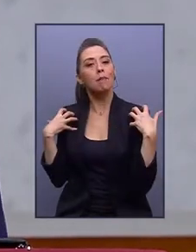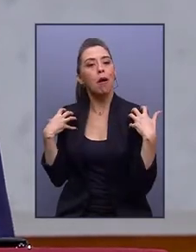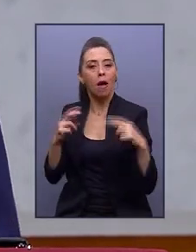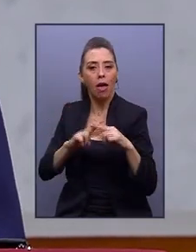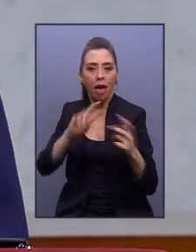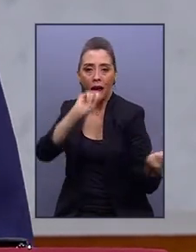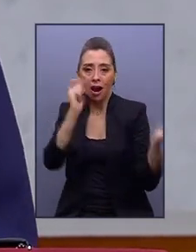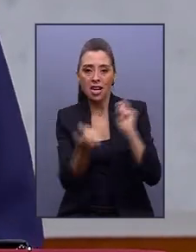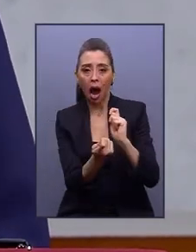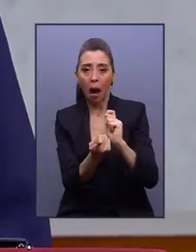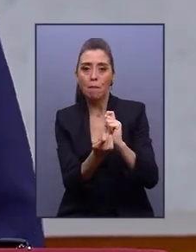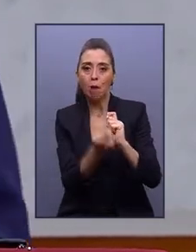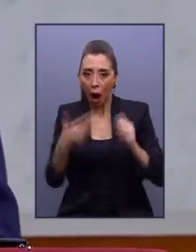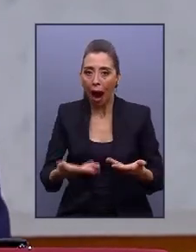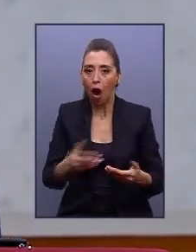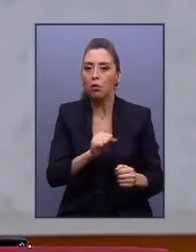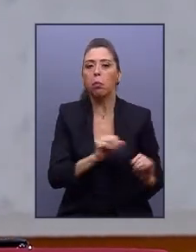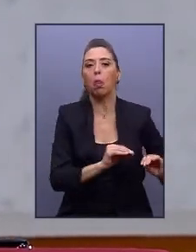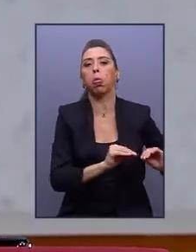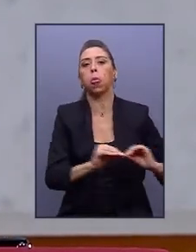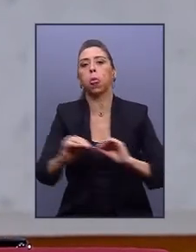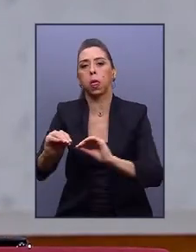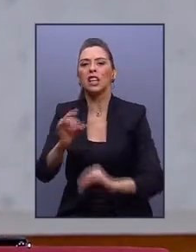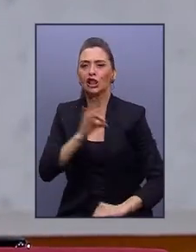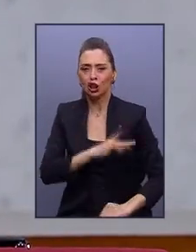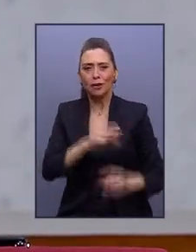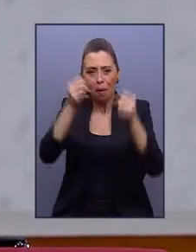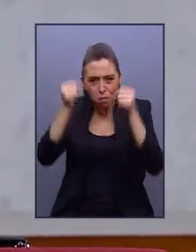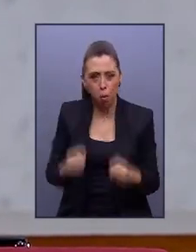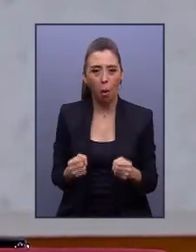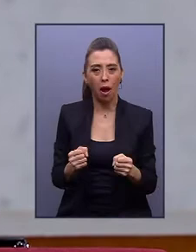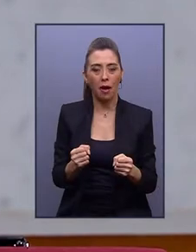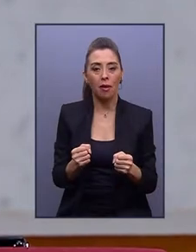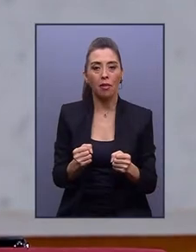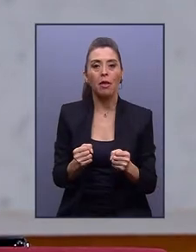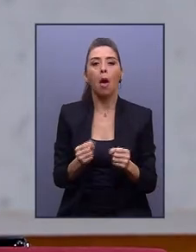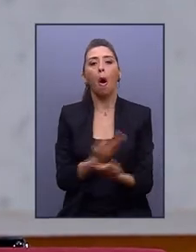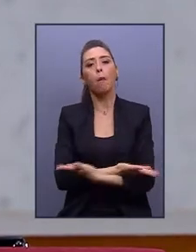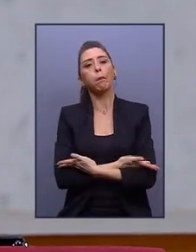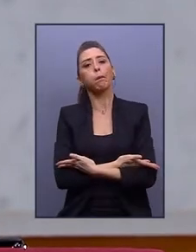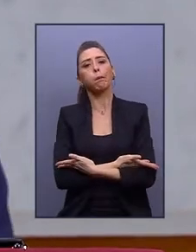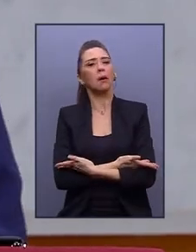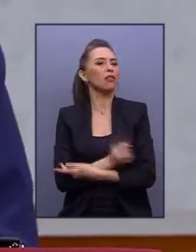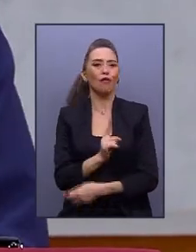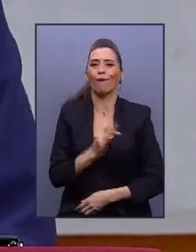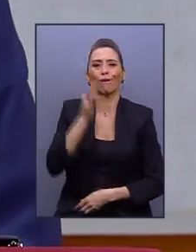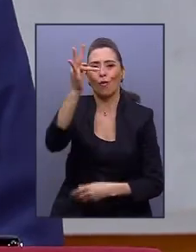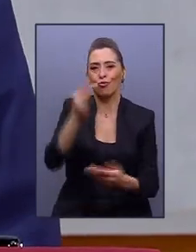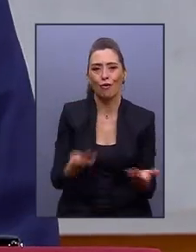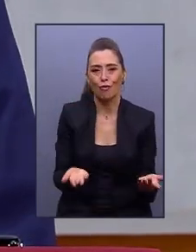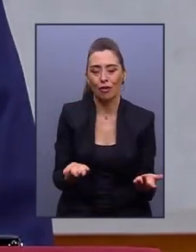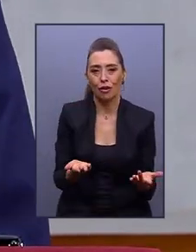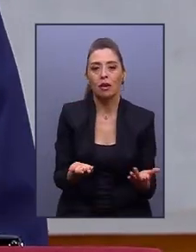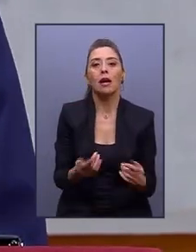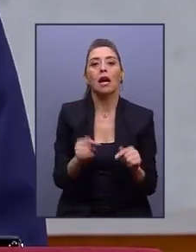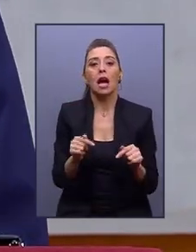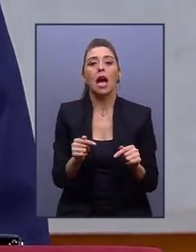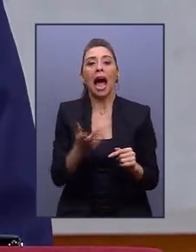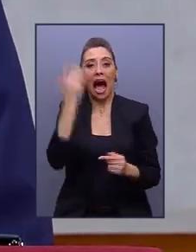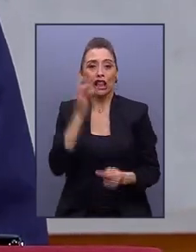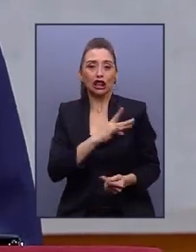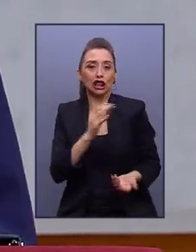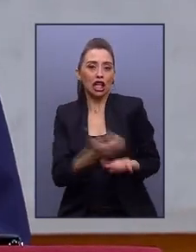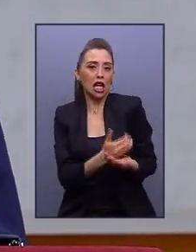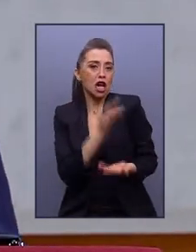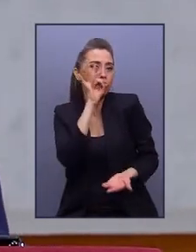cambios impostergables. Hemos mostrado que Chile puede y que el inmovilismo no tiene futuro. En época de vacas gordas,